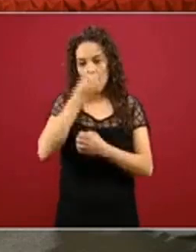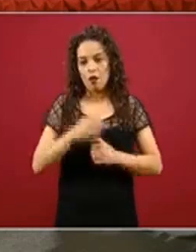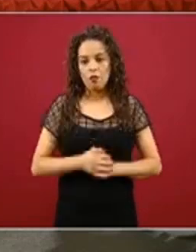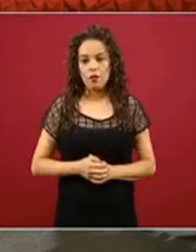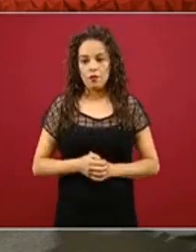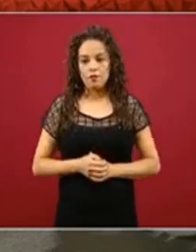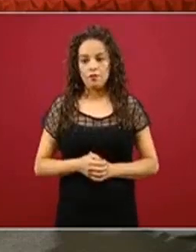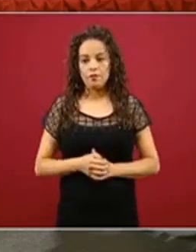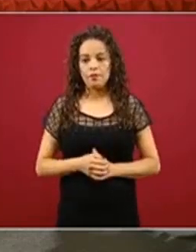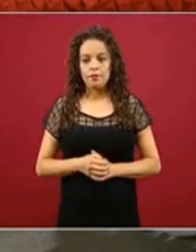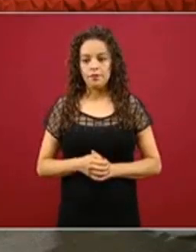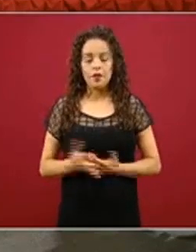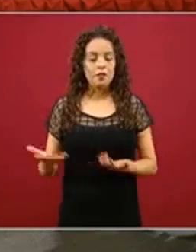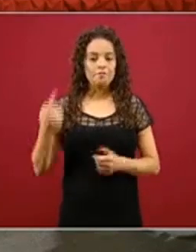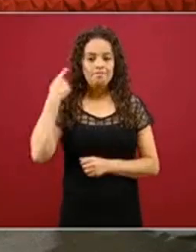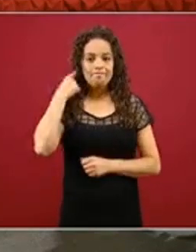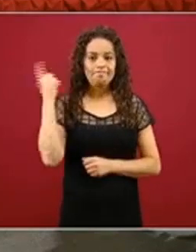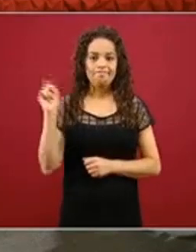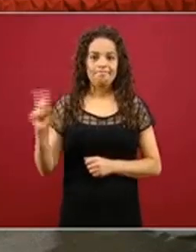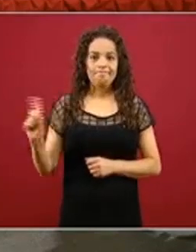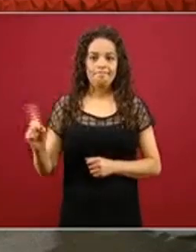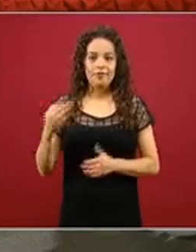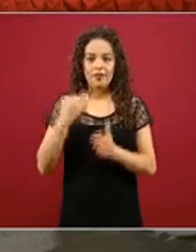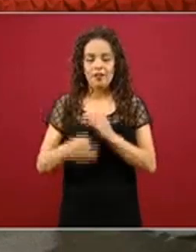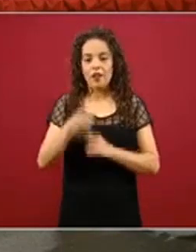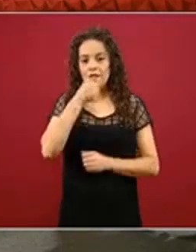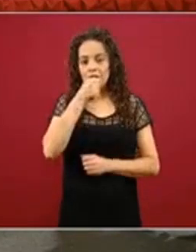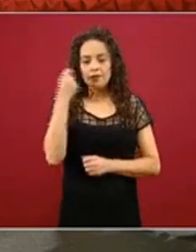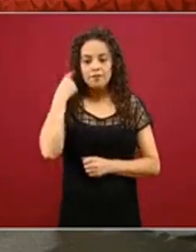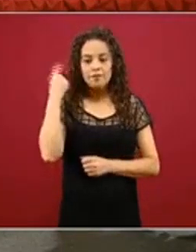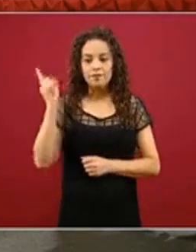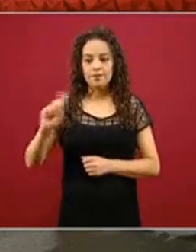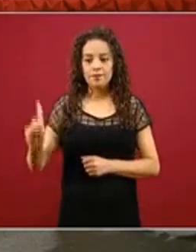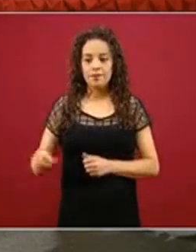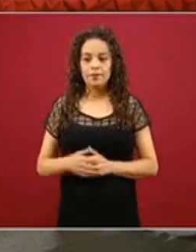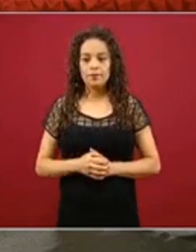No, Alejandro, no haga eso porque está difamando.